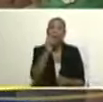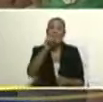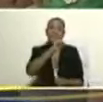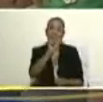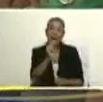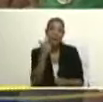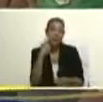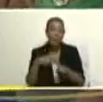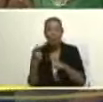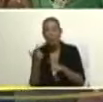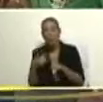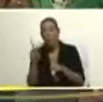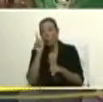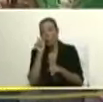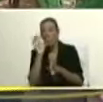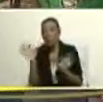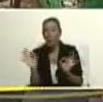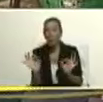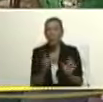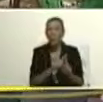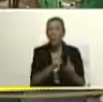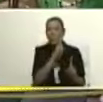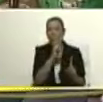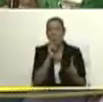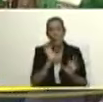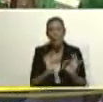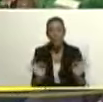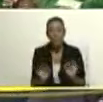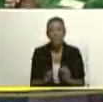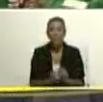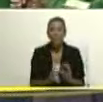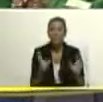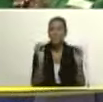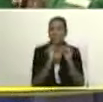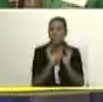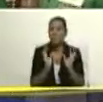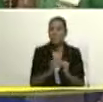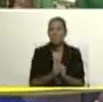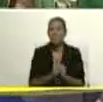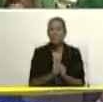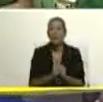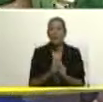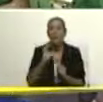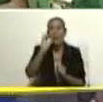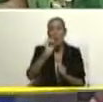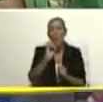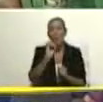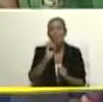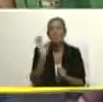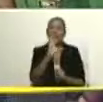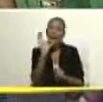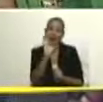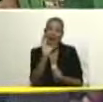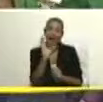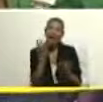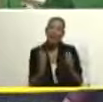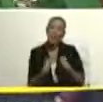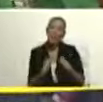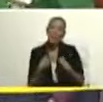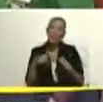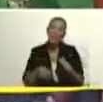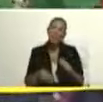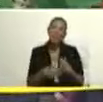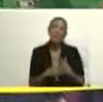Ah, qué casualidad, chicos. Ah. Bueno, ¿tú eres de los Ocumares del Tuy también? Soy de Caracas, pero resido aquí en Ocumares del